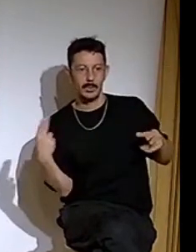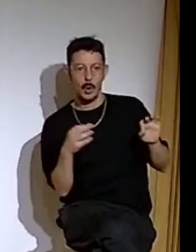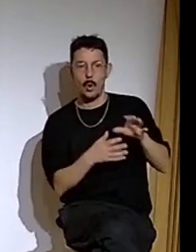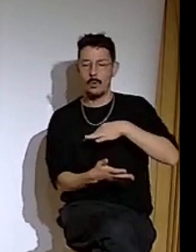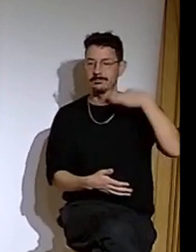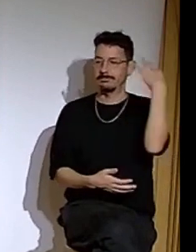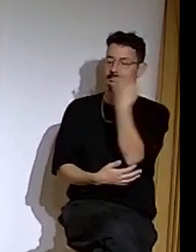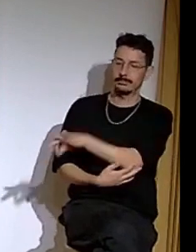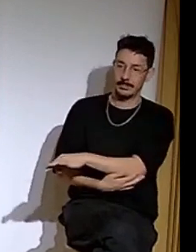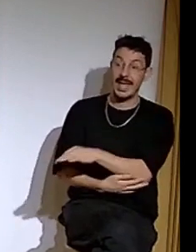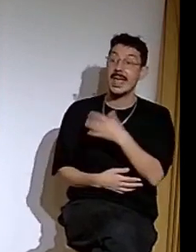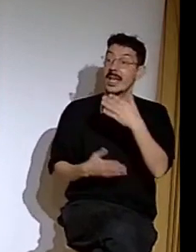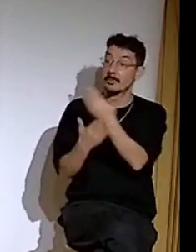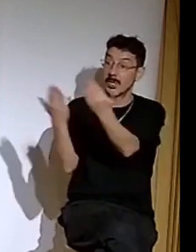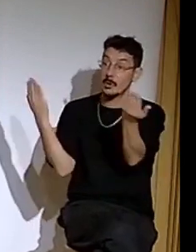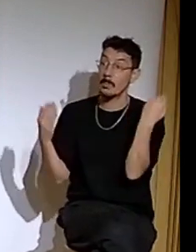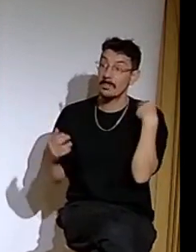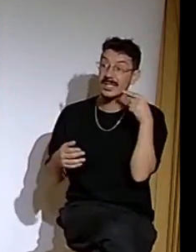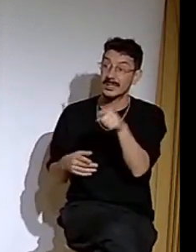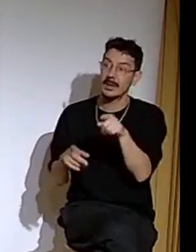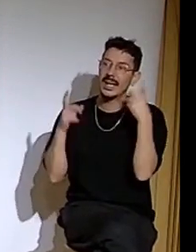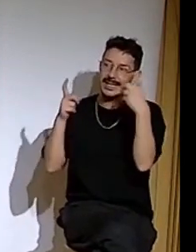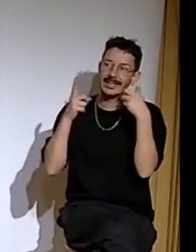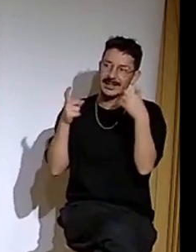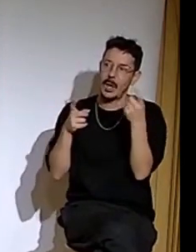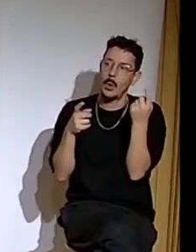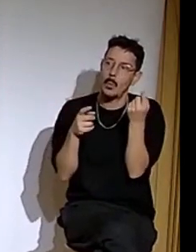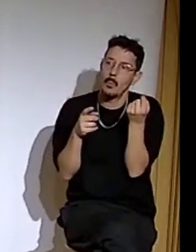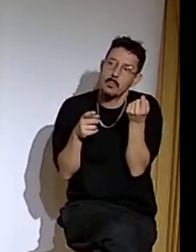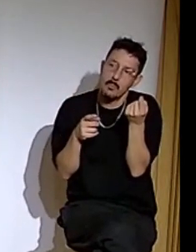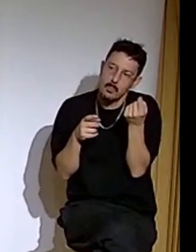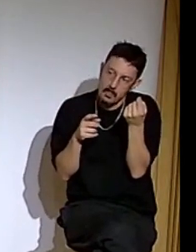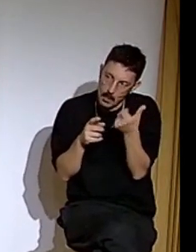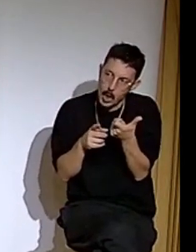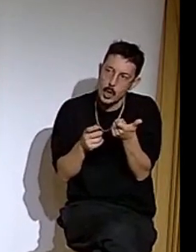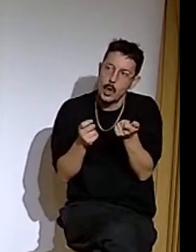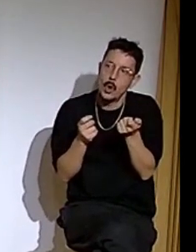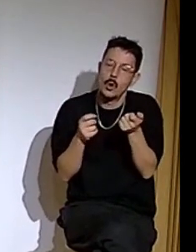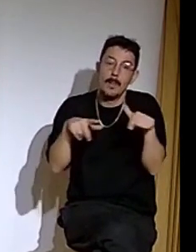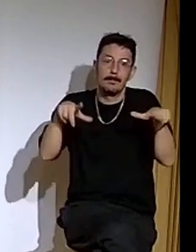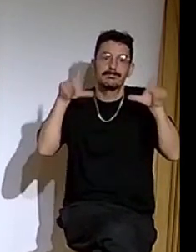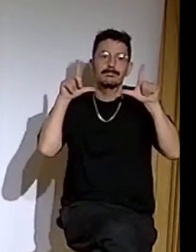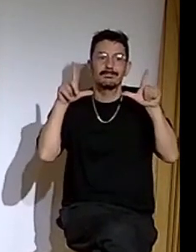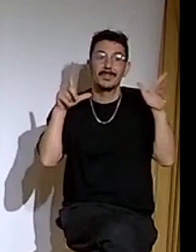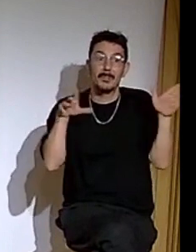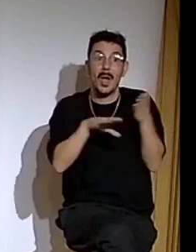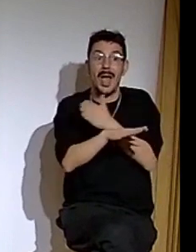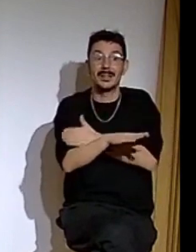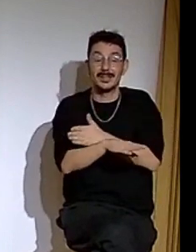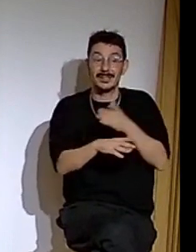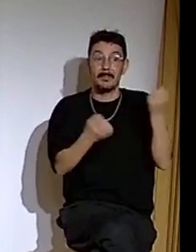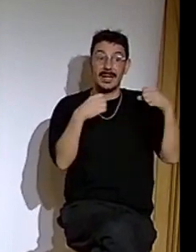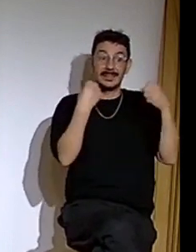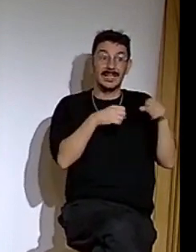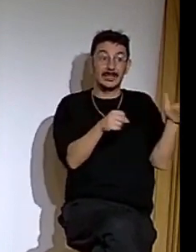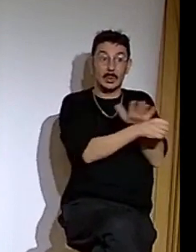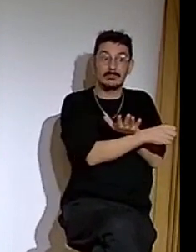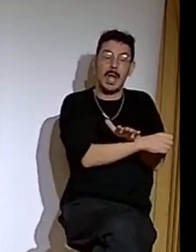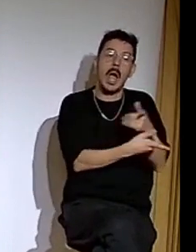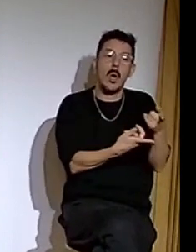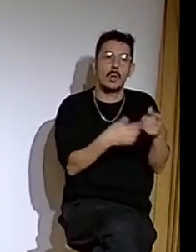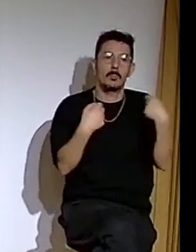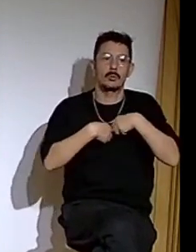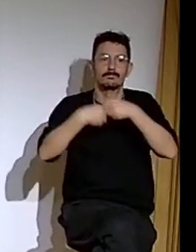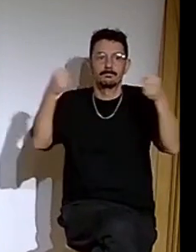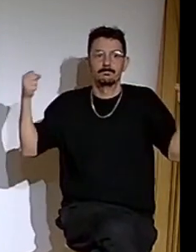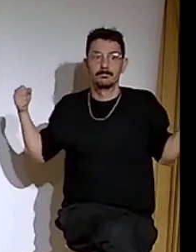que intentas dar voz a esto no desde eso desde diferentes prácticas que que son artísticas y activistas y que